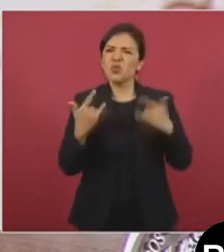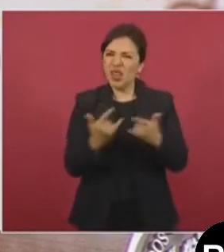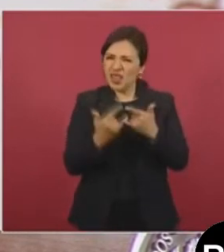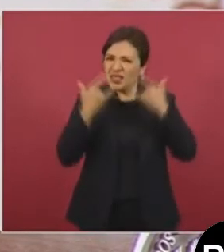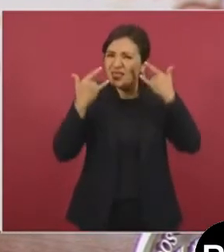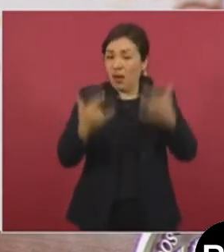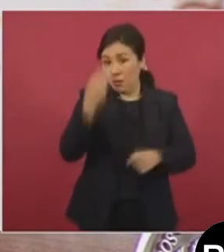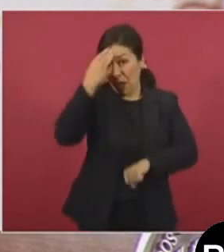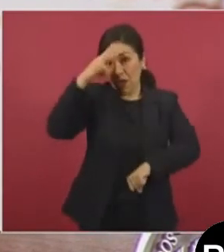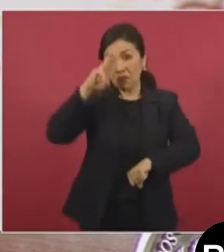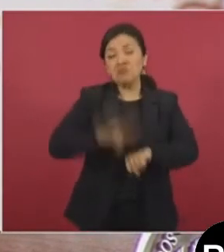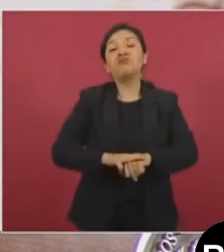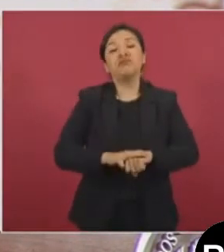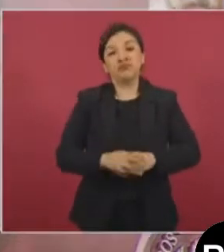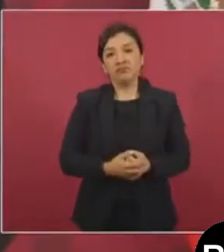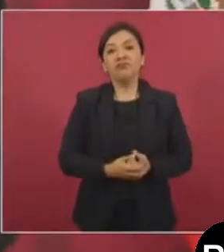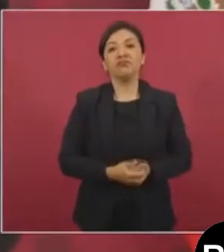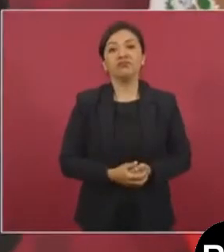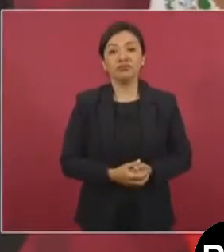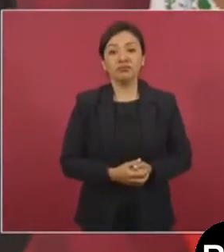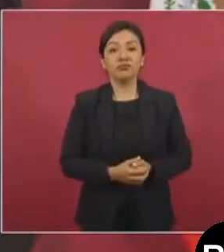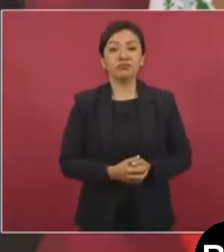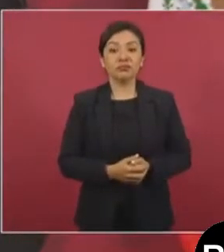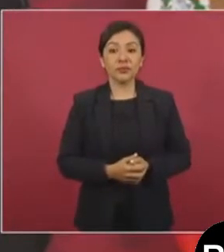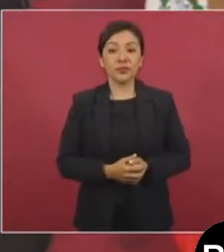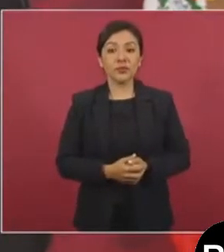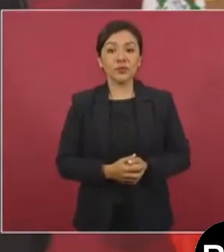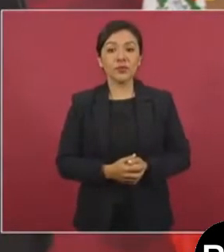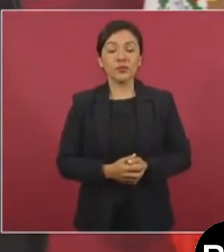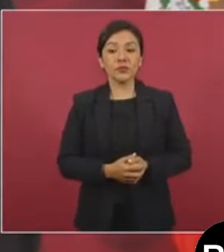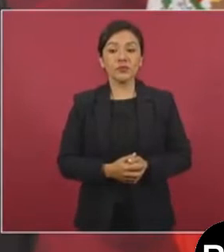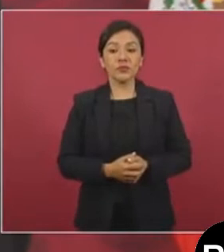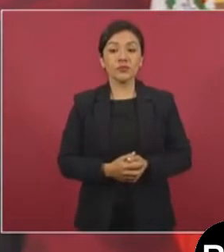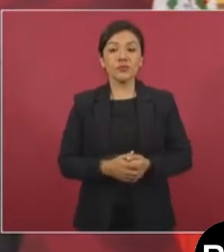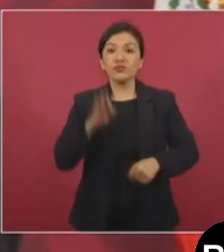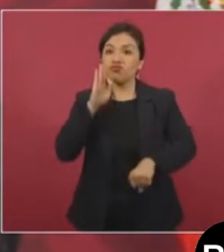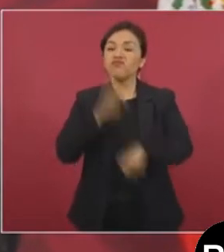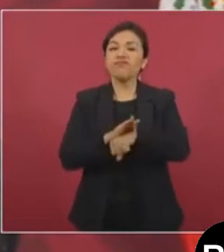patriota,